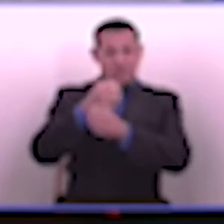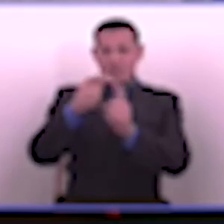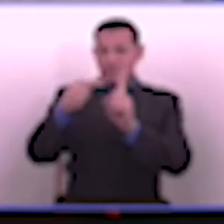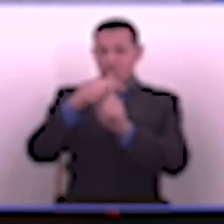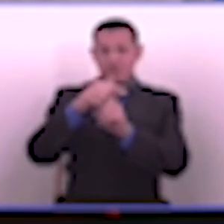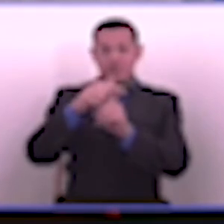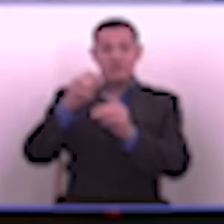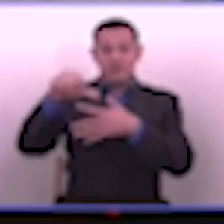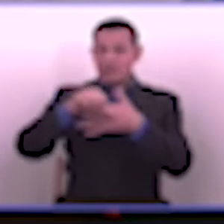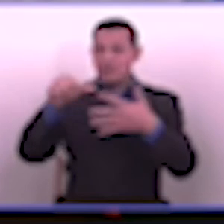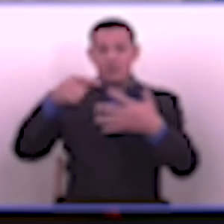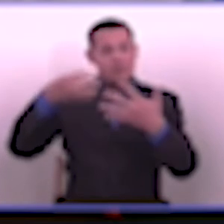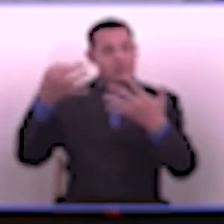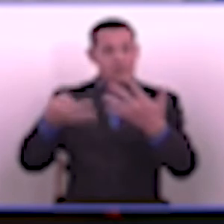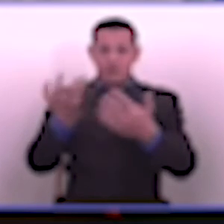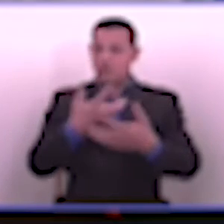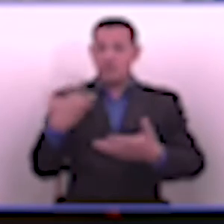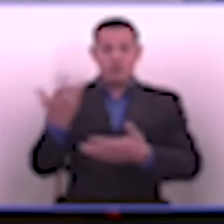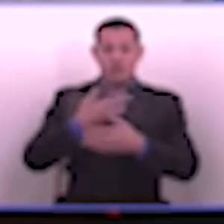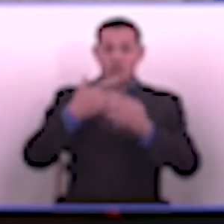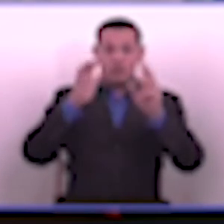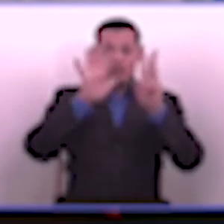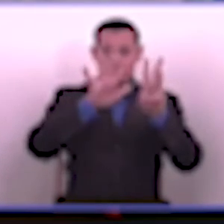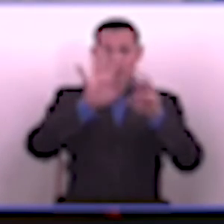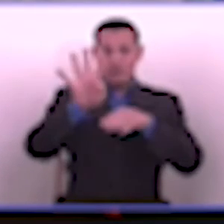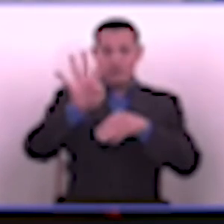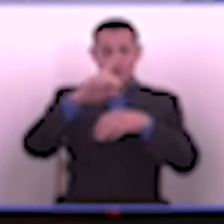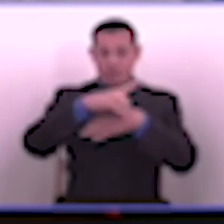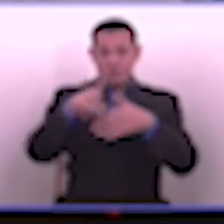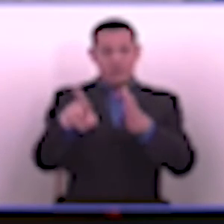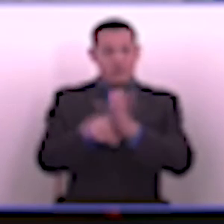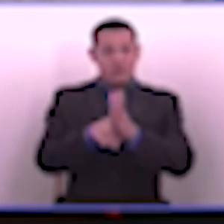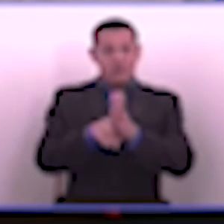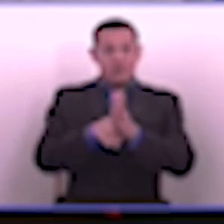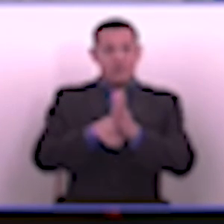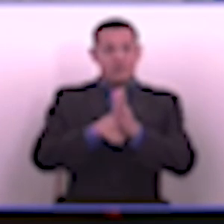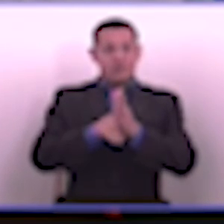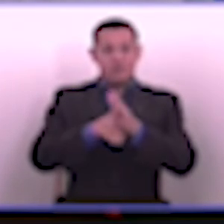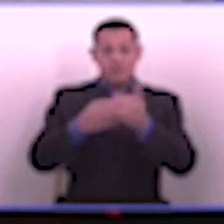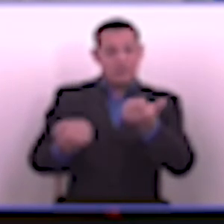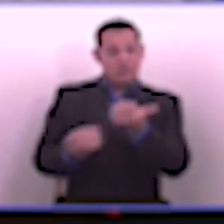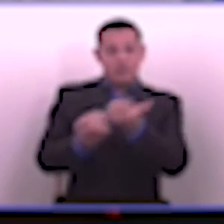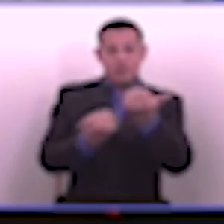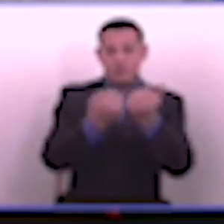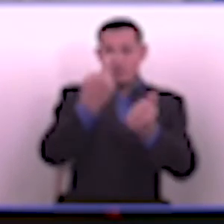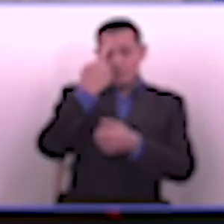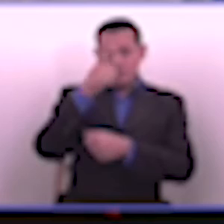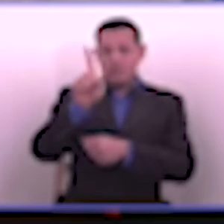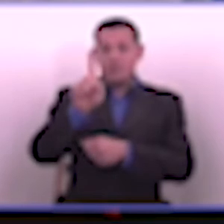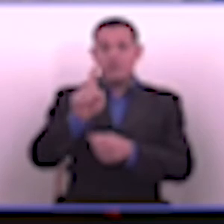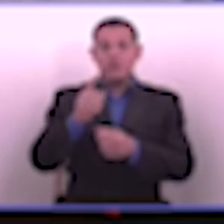asamblea legislativa que todos los 84 diputados estaríamos apoyando esta iniciativa